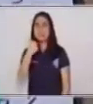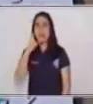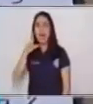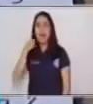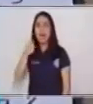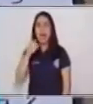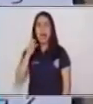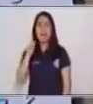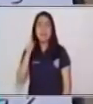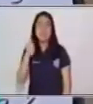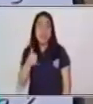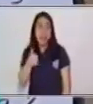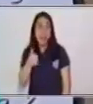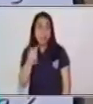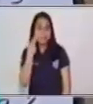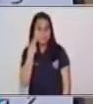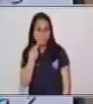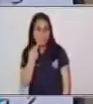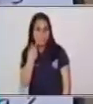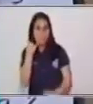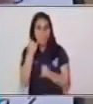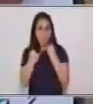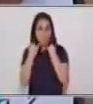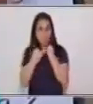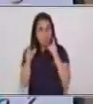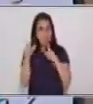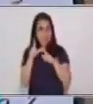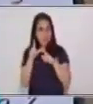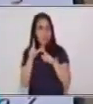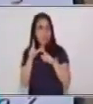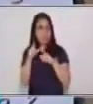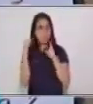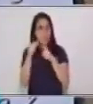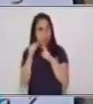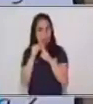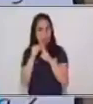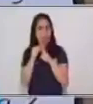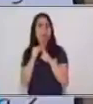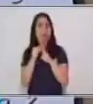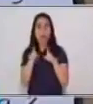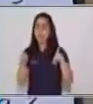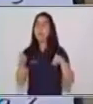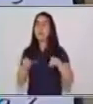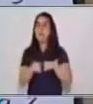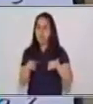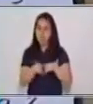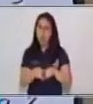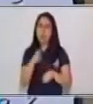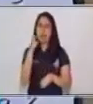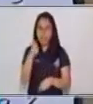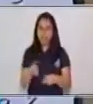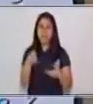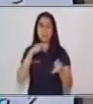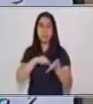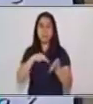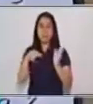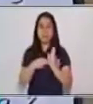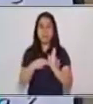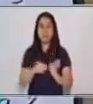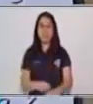Remeros, rima con marineros, eros y eros. Y en las